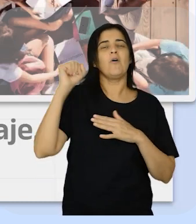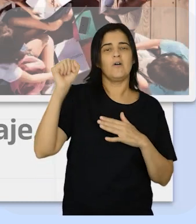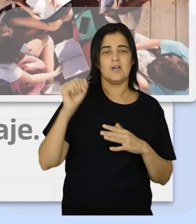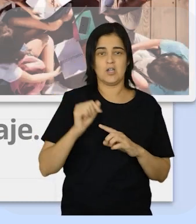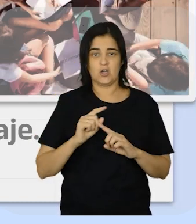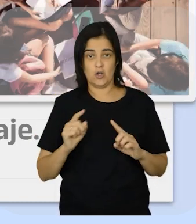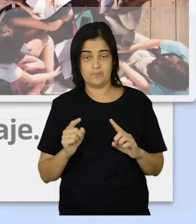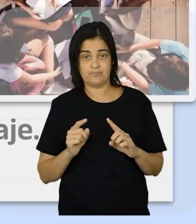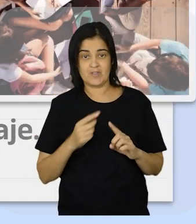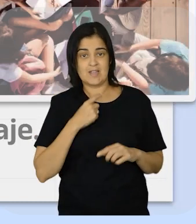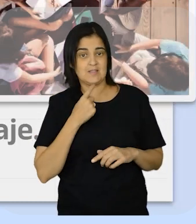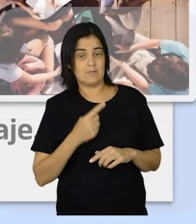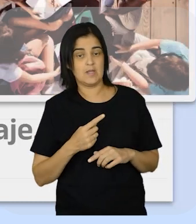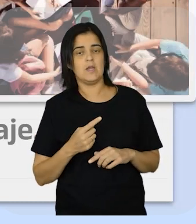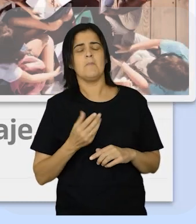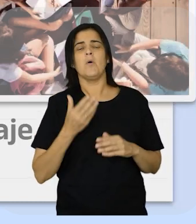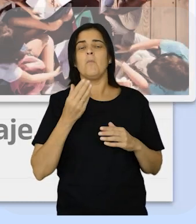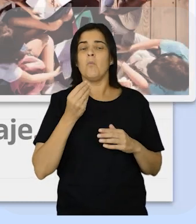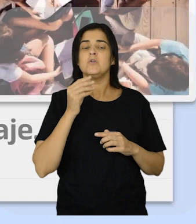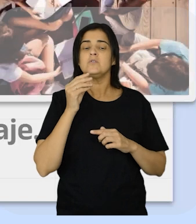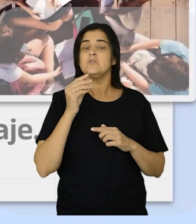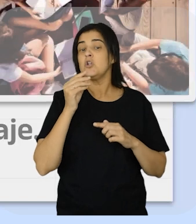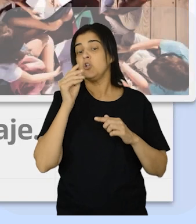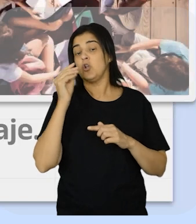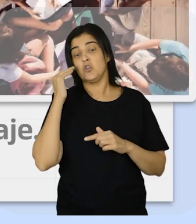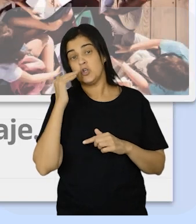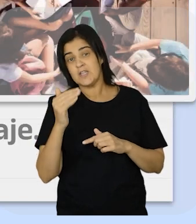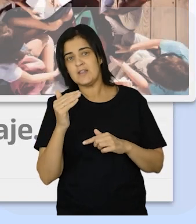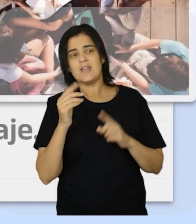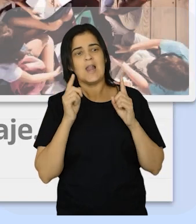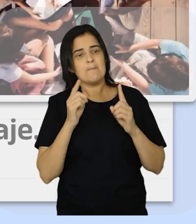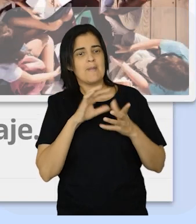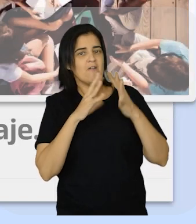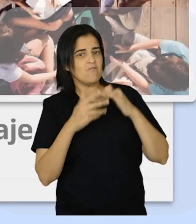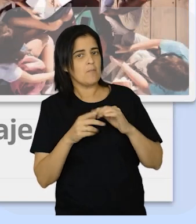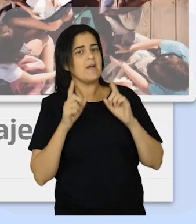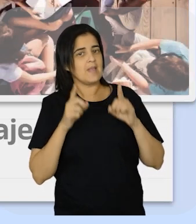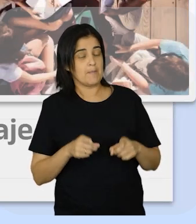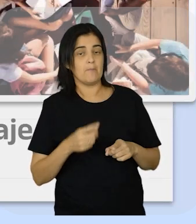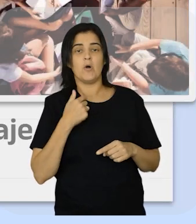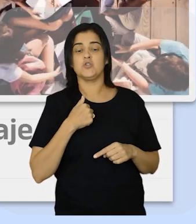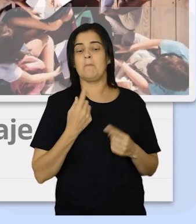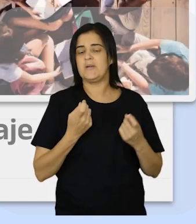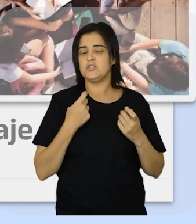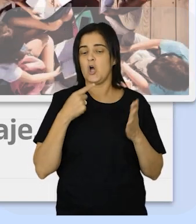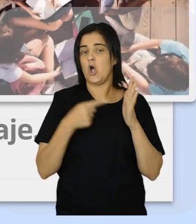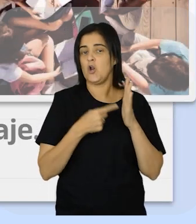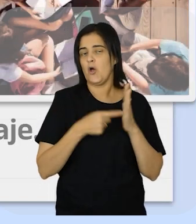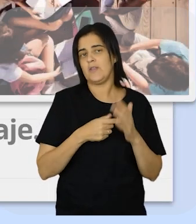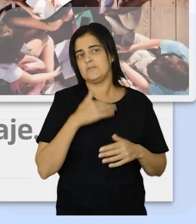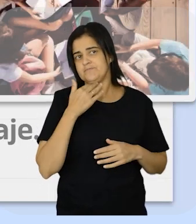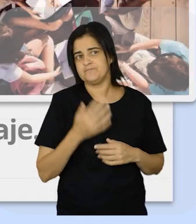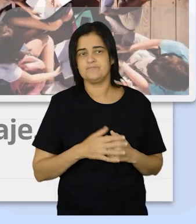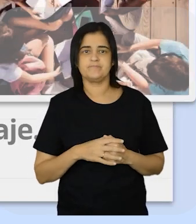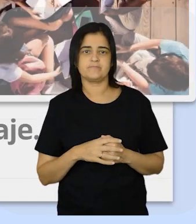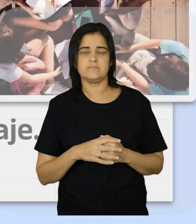a esto los docentes muchas veces reaccionamos también de la misma manera, porque cuando yo tengo que calificar, a,